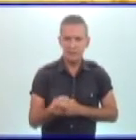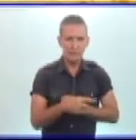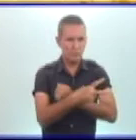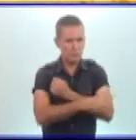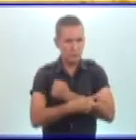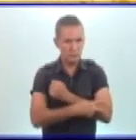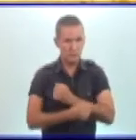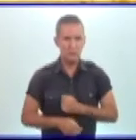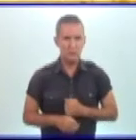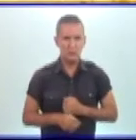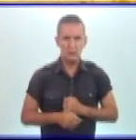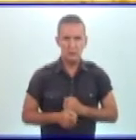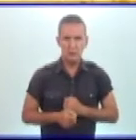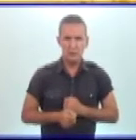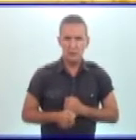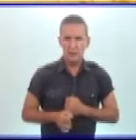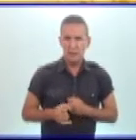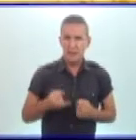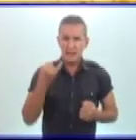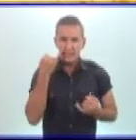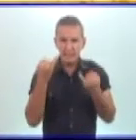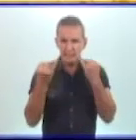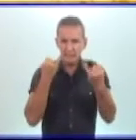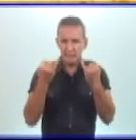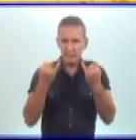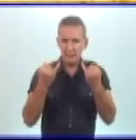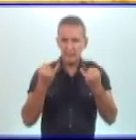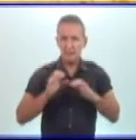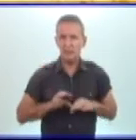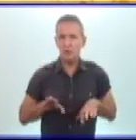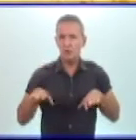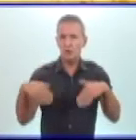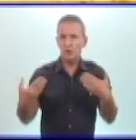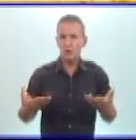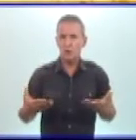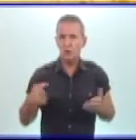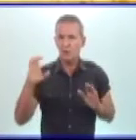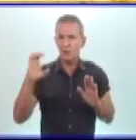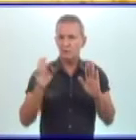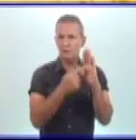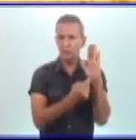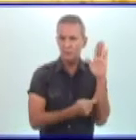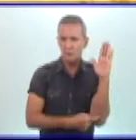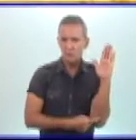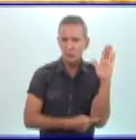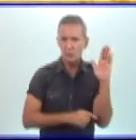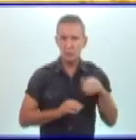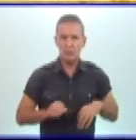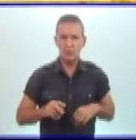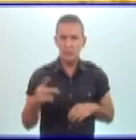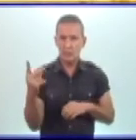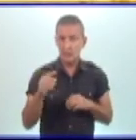B, cuáles fueron las potencias que más se beneficiaron con estos conflictos. Argumenta.